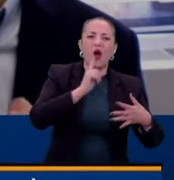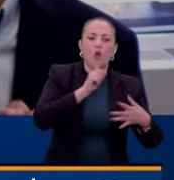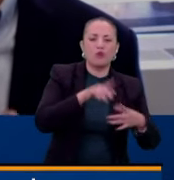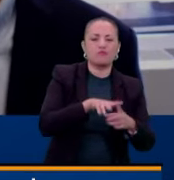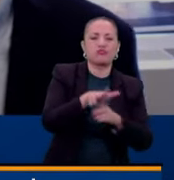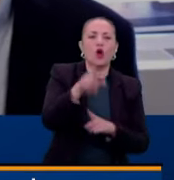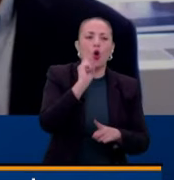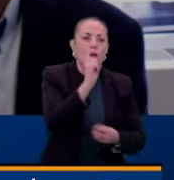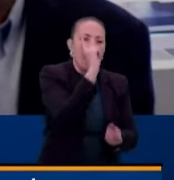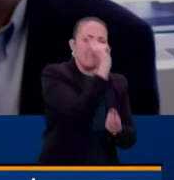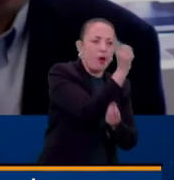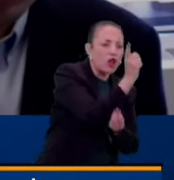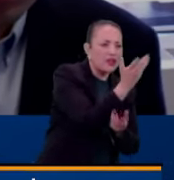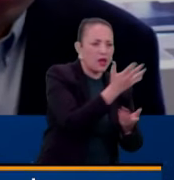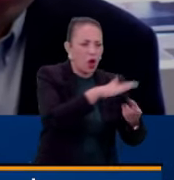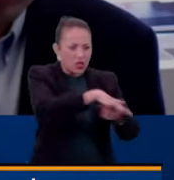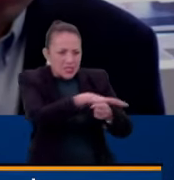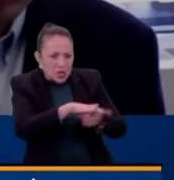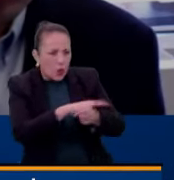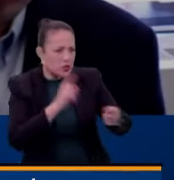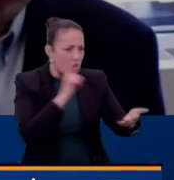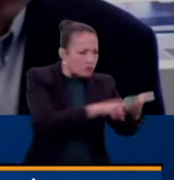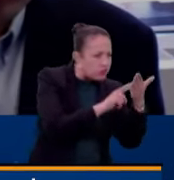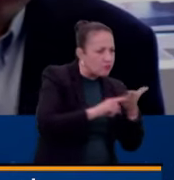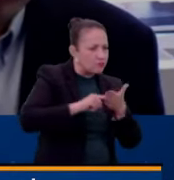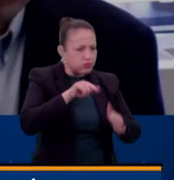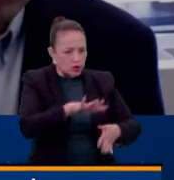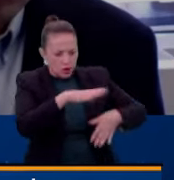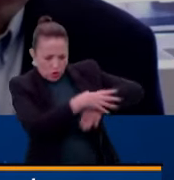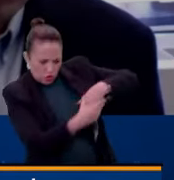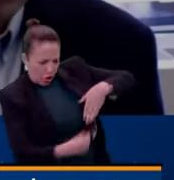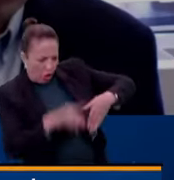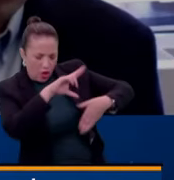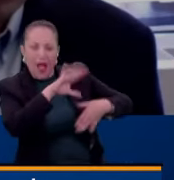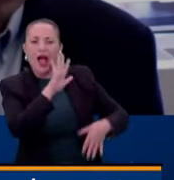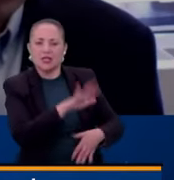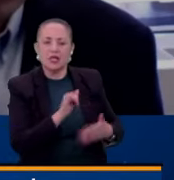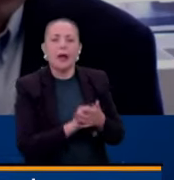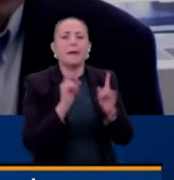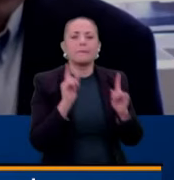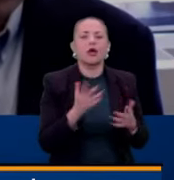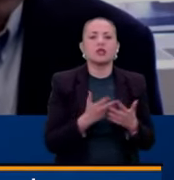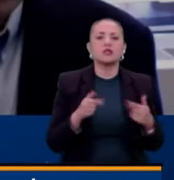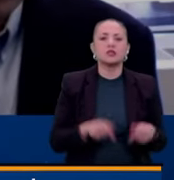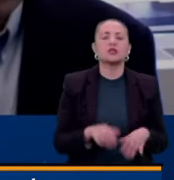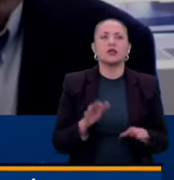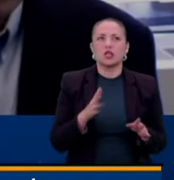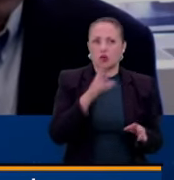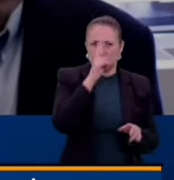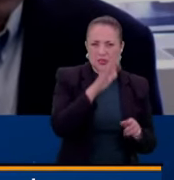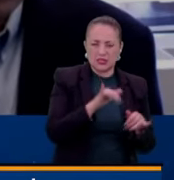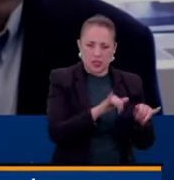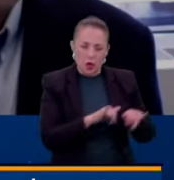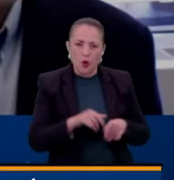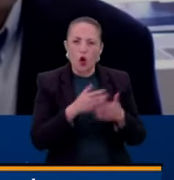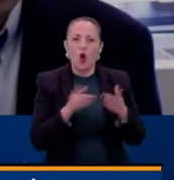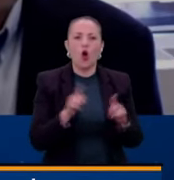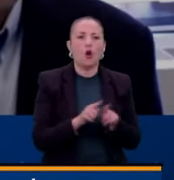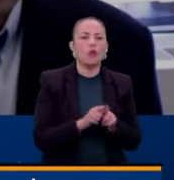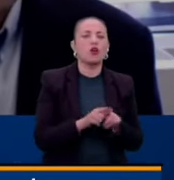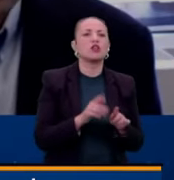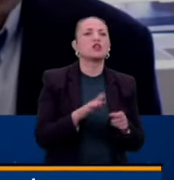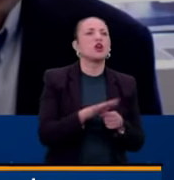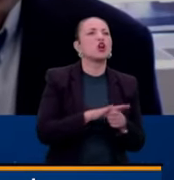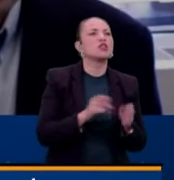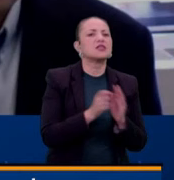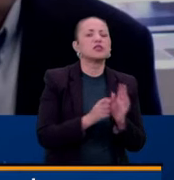región. Lo que sí es notable es que con condiciones bien similares monetarias, con condiciones